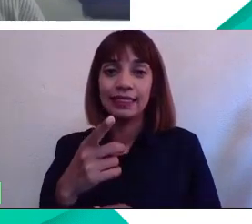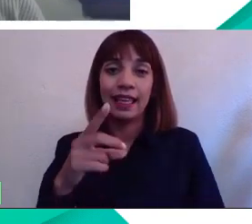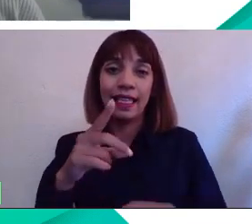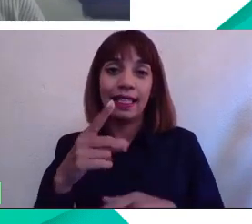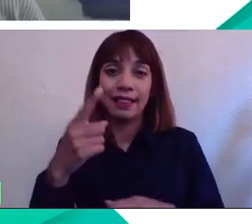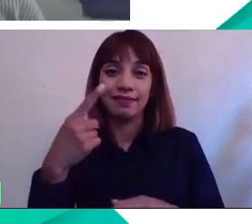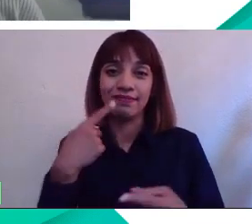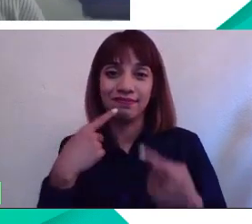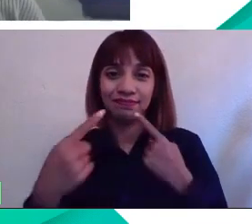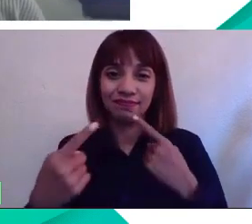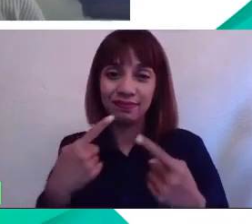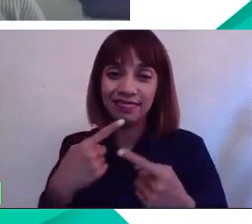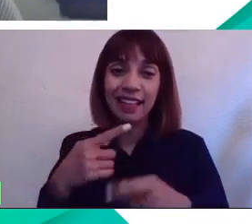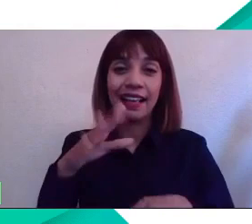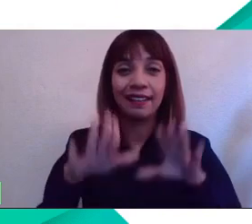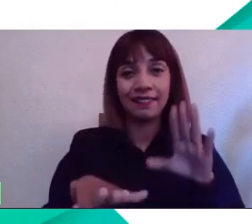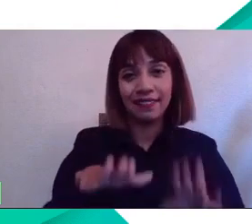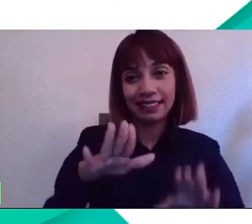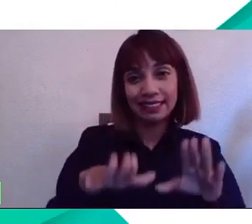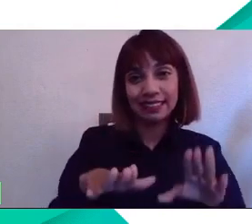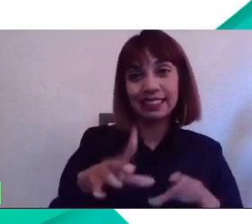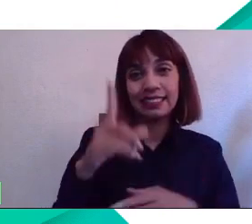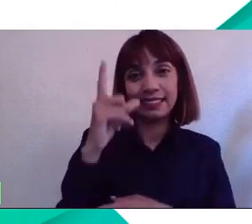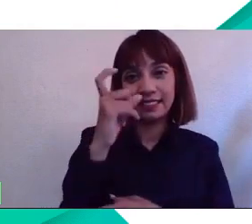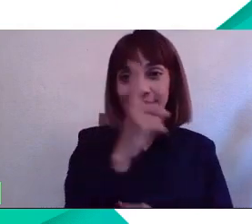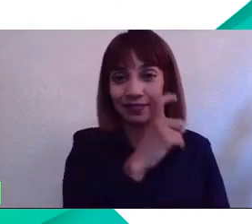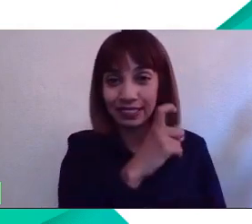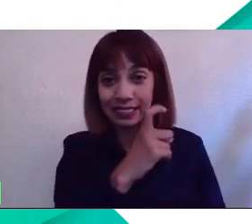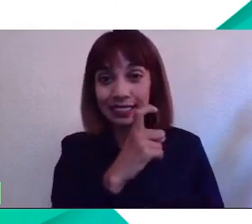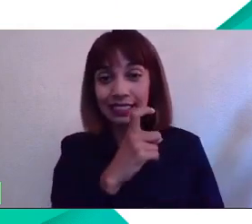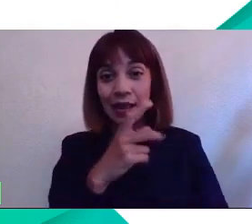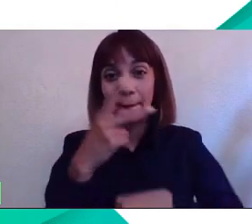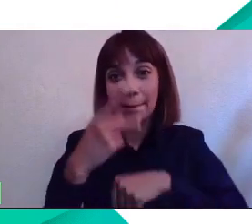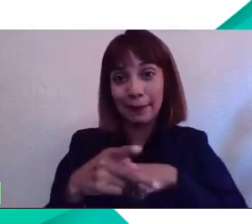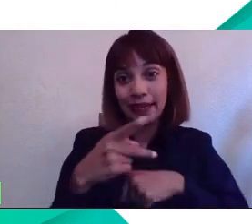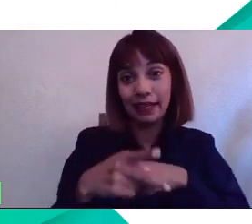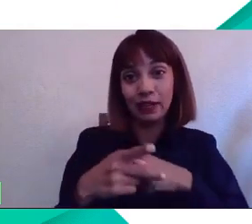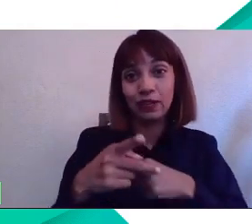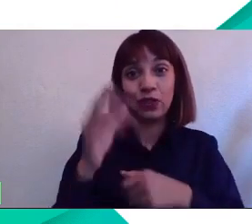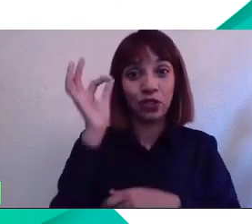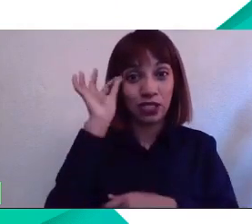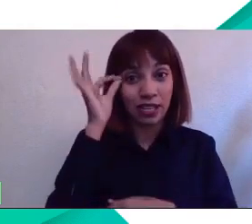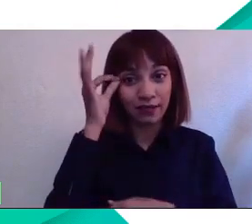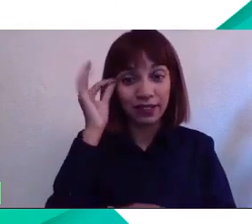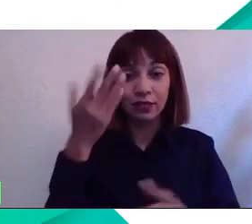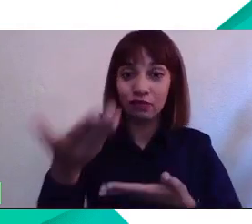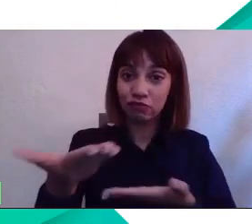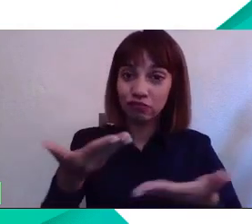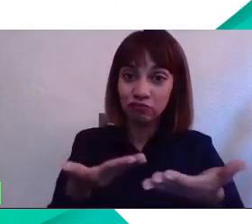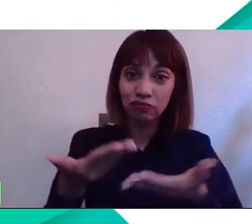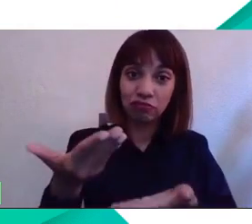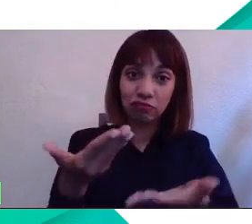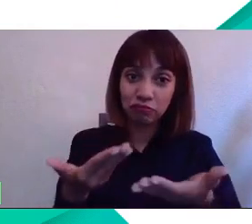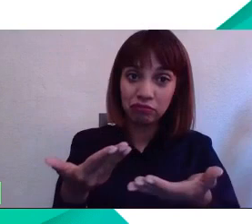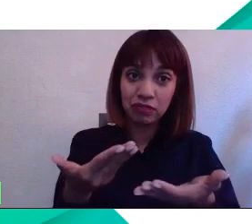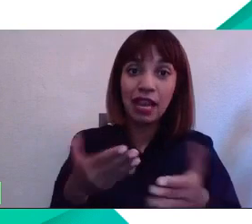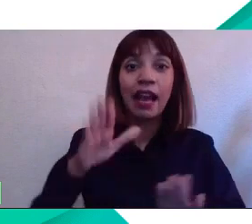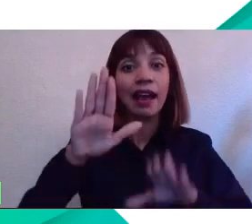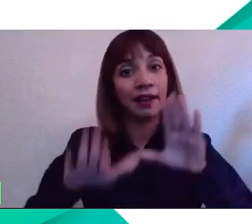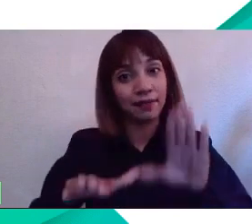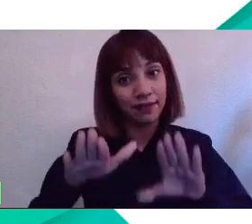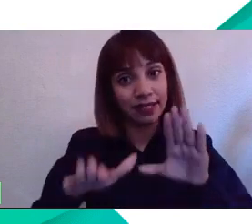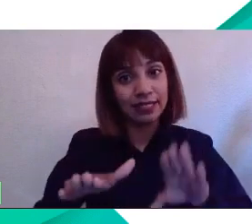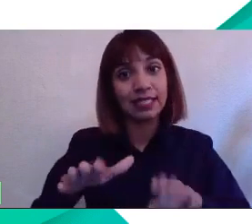uno ha encontrado una forma de salir de esto. En el caso de Carlos, una parte es donación y la otra parte es producto,